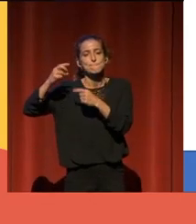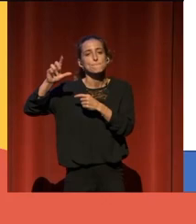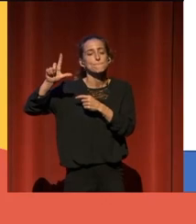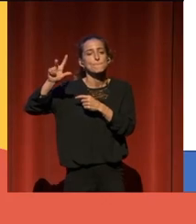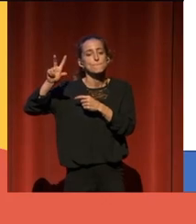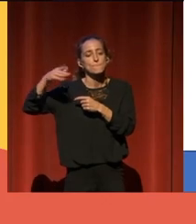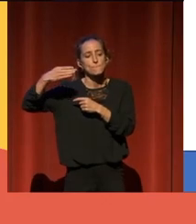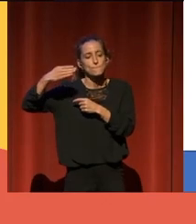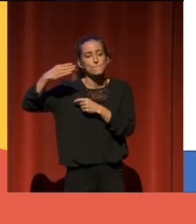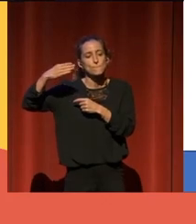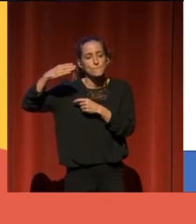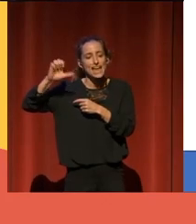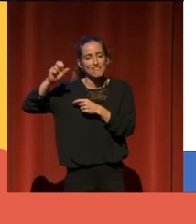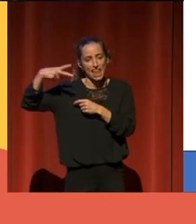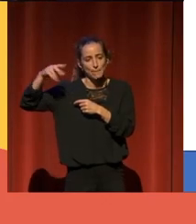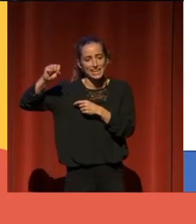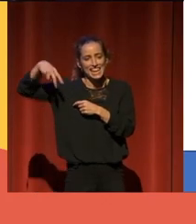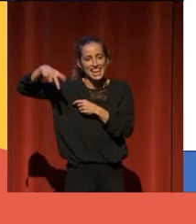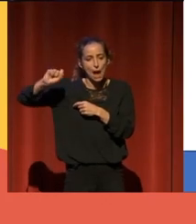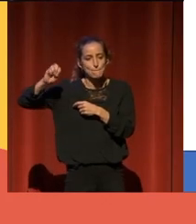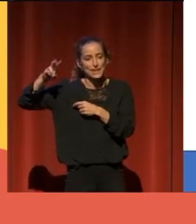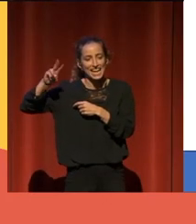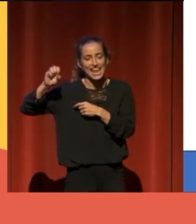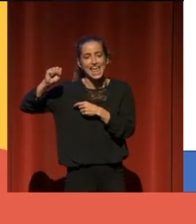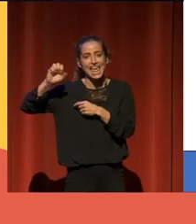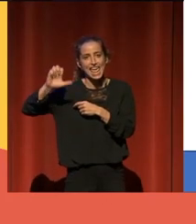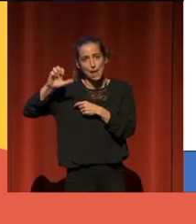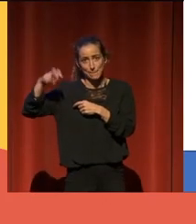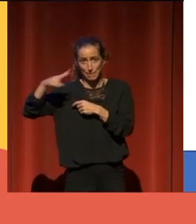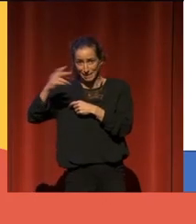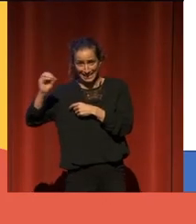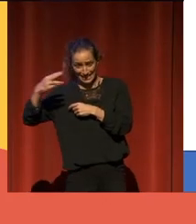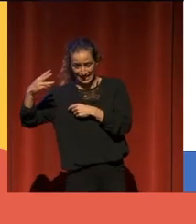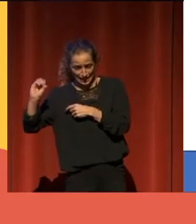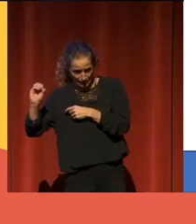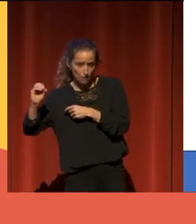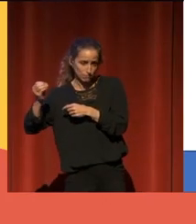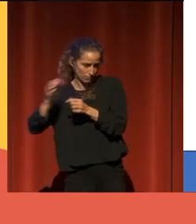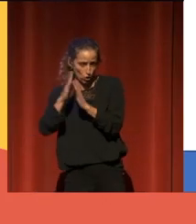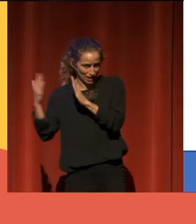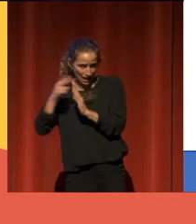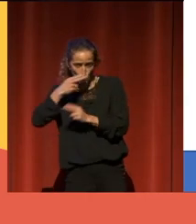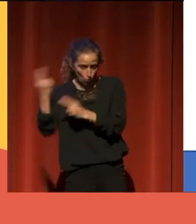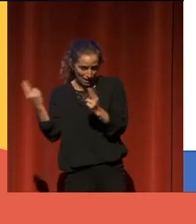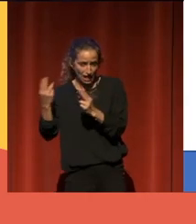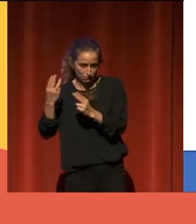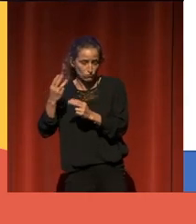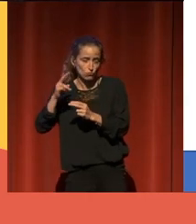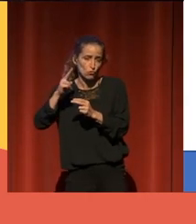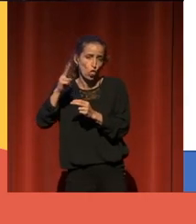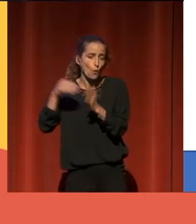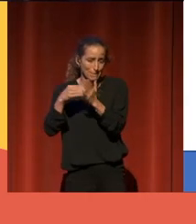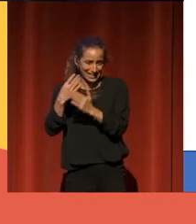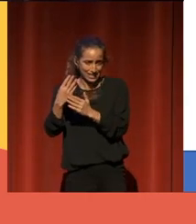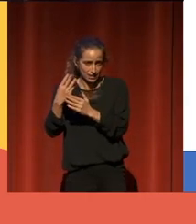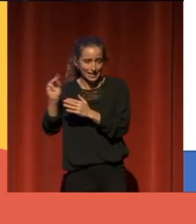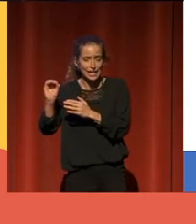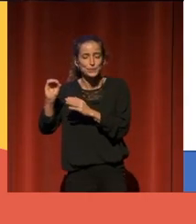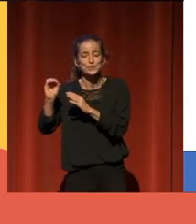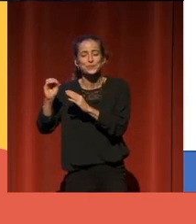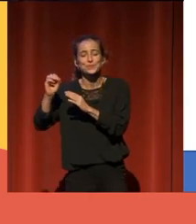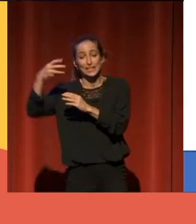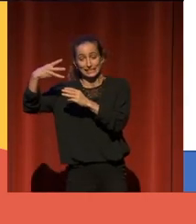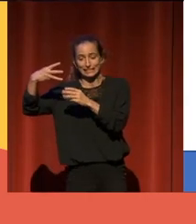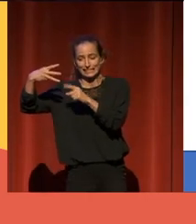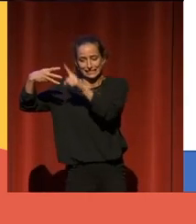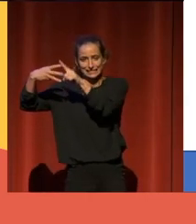y pl 2030 bibliotecas públicas 2030 eh Y eso es porque todas tienen